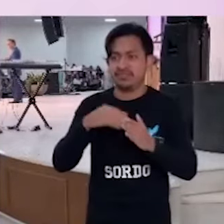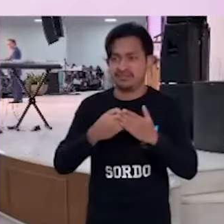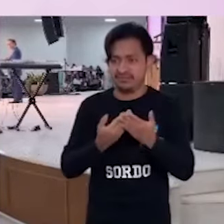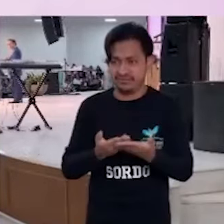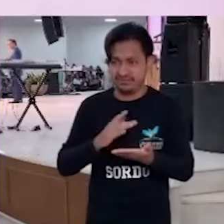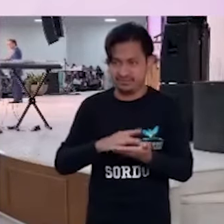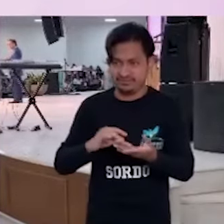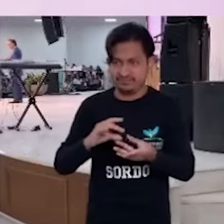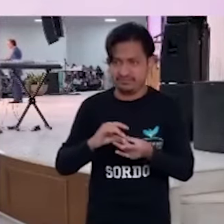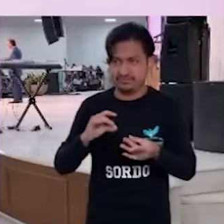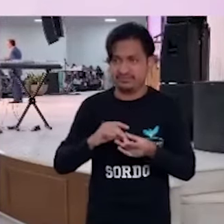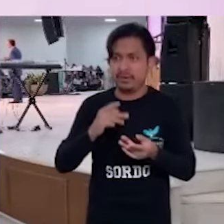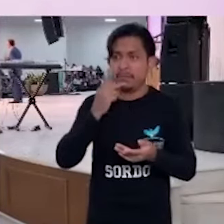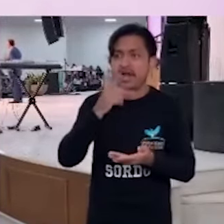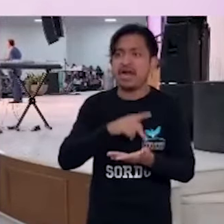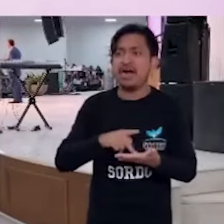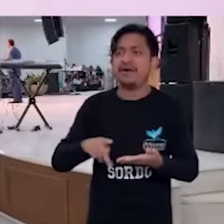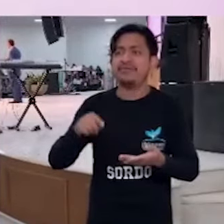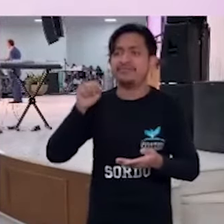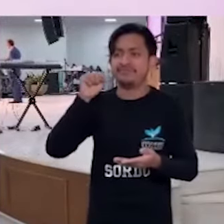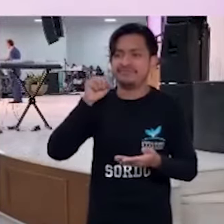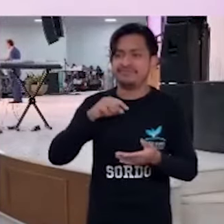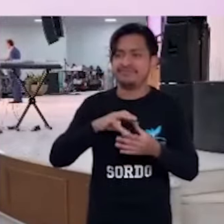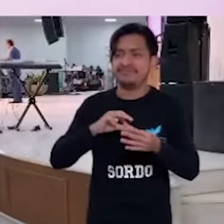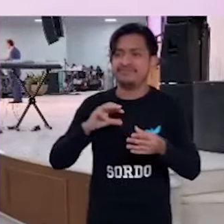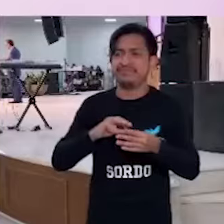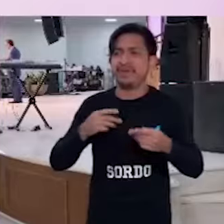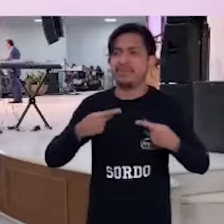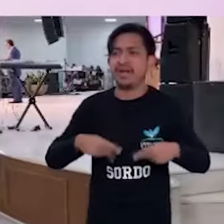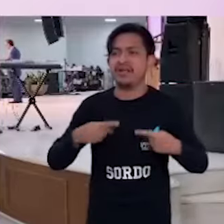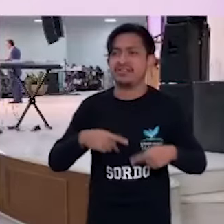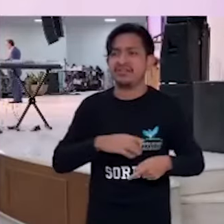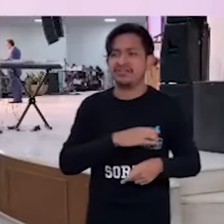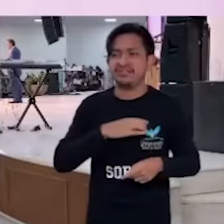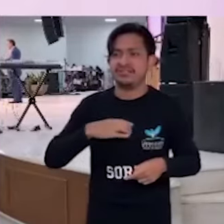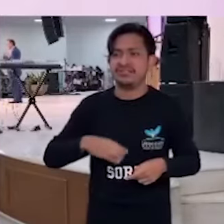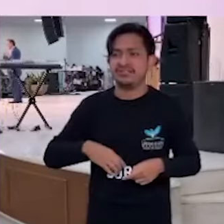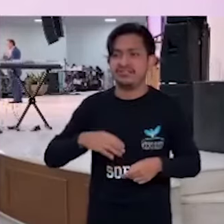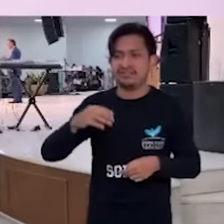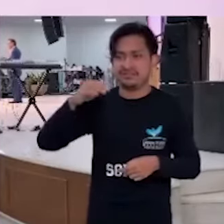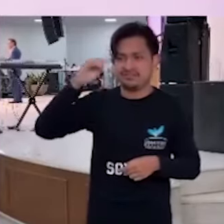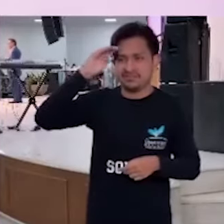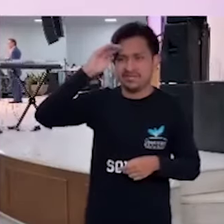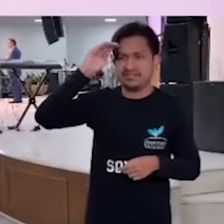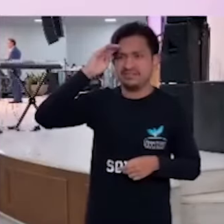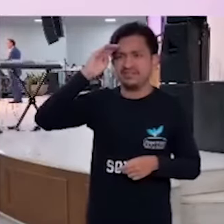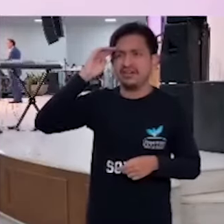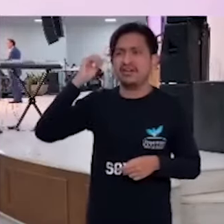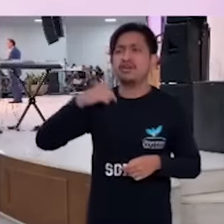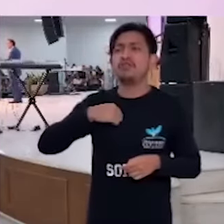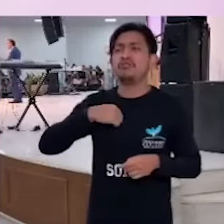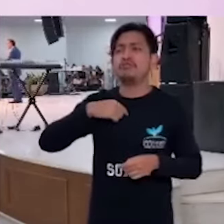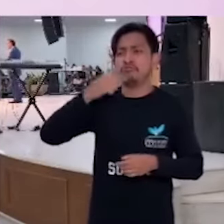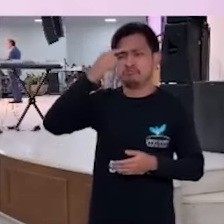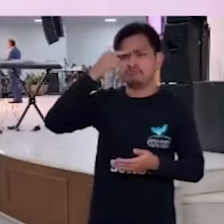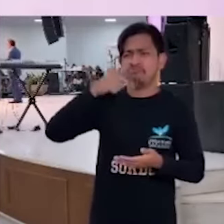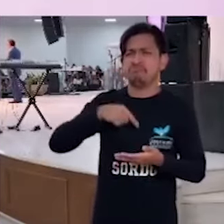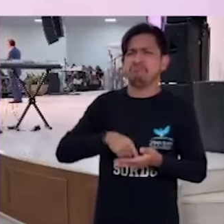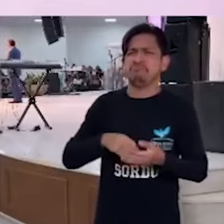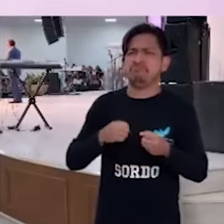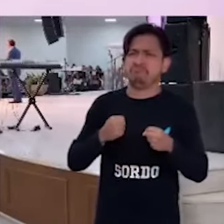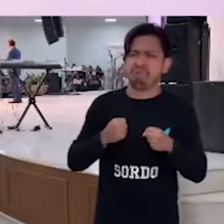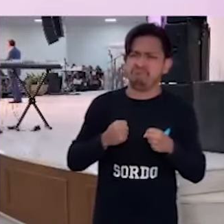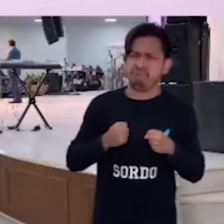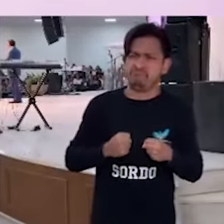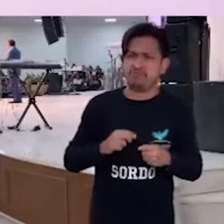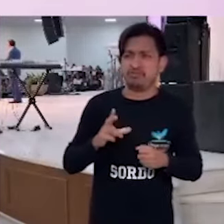caiga. Entonces, yo casi estoy seguro que todos los que estamos aquí estamos seguros que no vamos a caer en esa